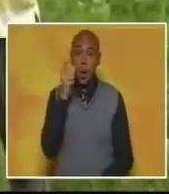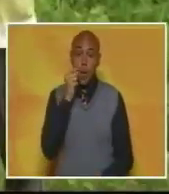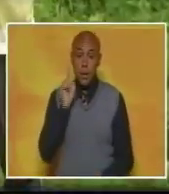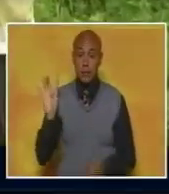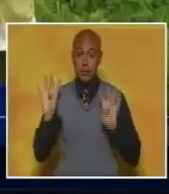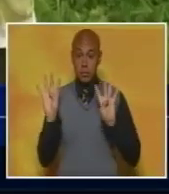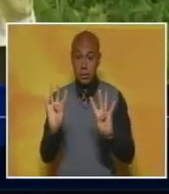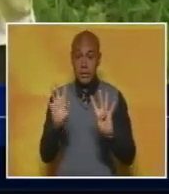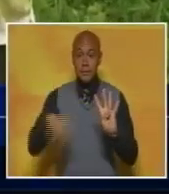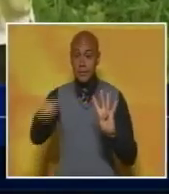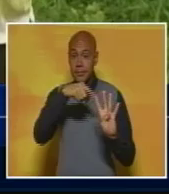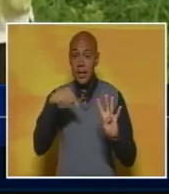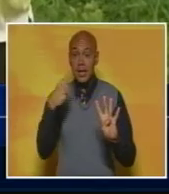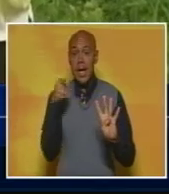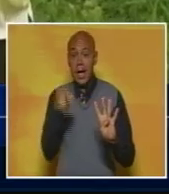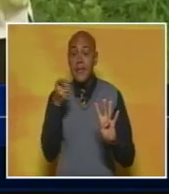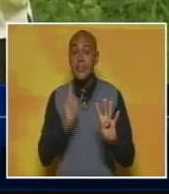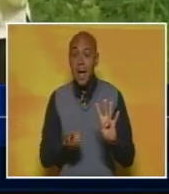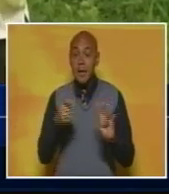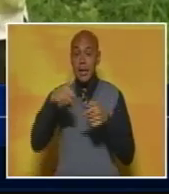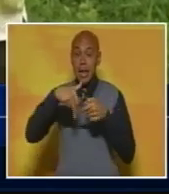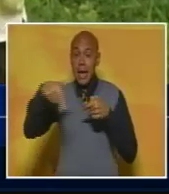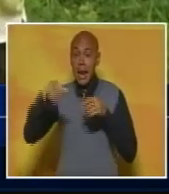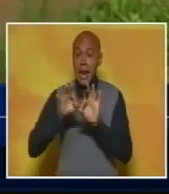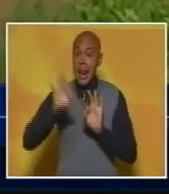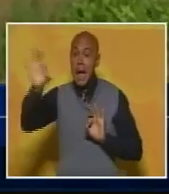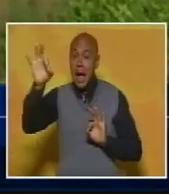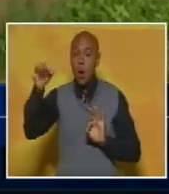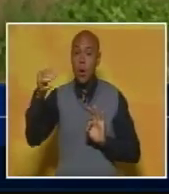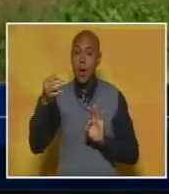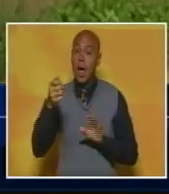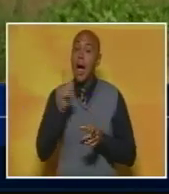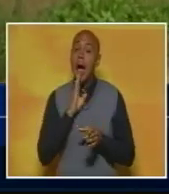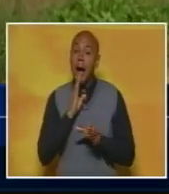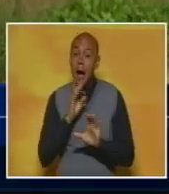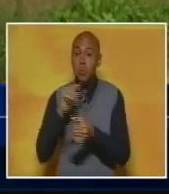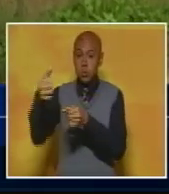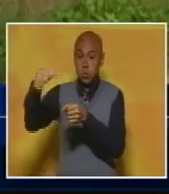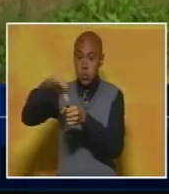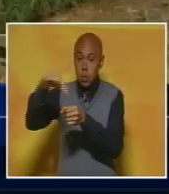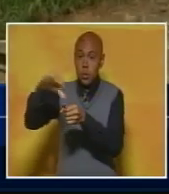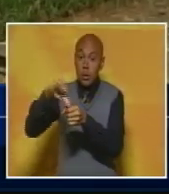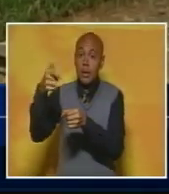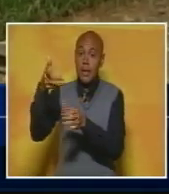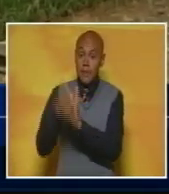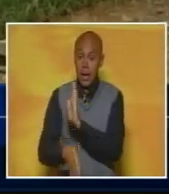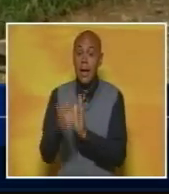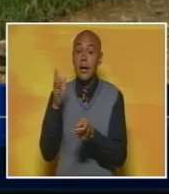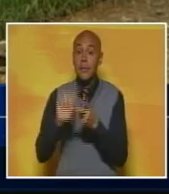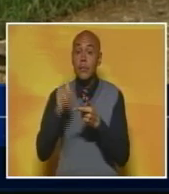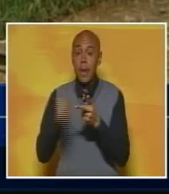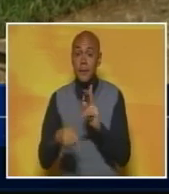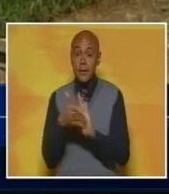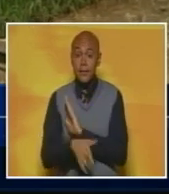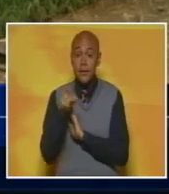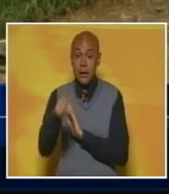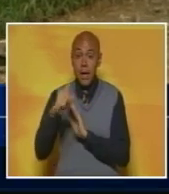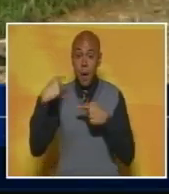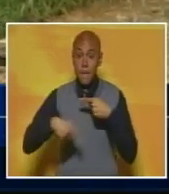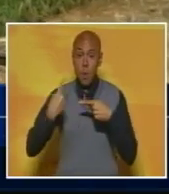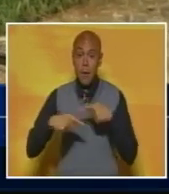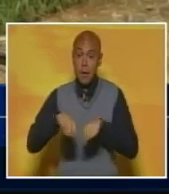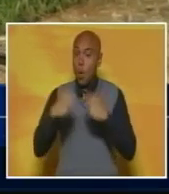vecinos aseguraron que tienen que caminar largos trayectos para poder obtener este vital líquido. Manifestaron que la bomba